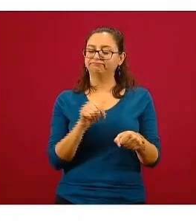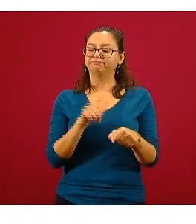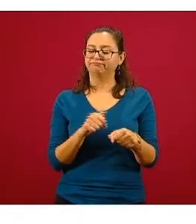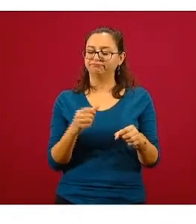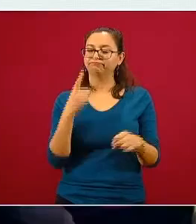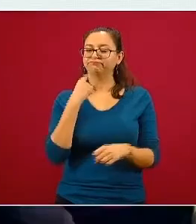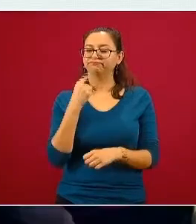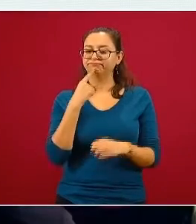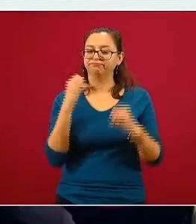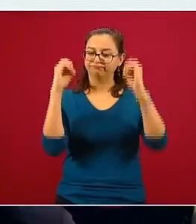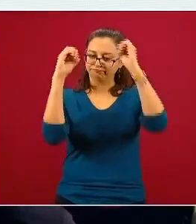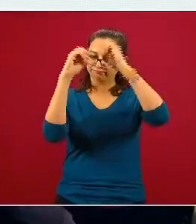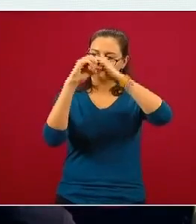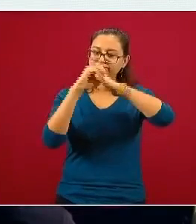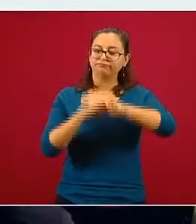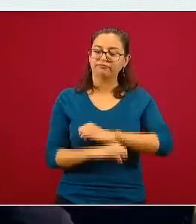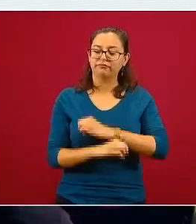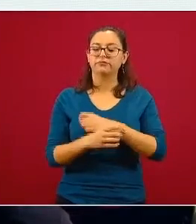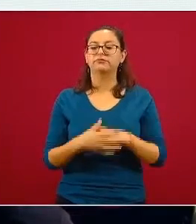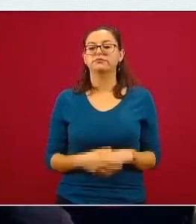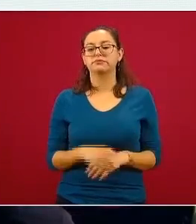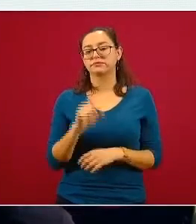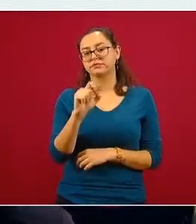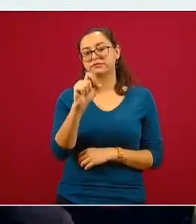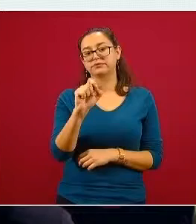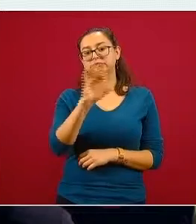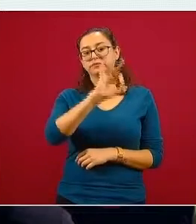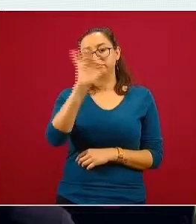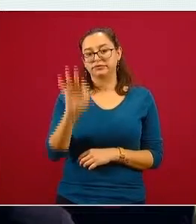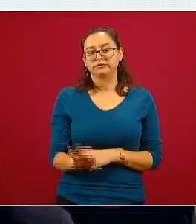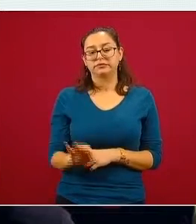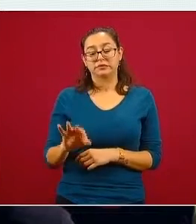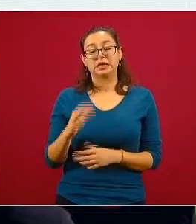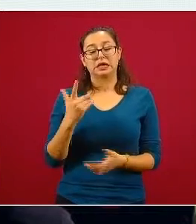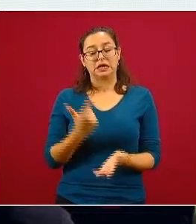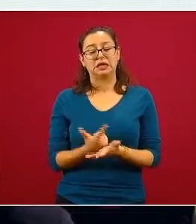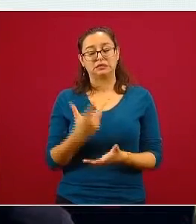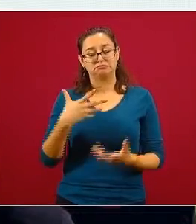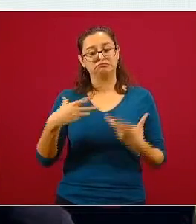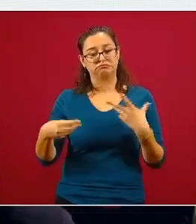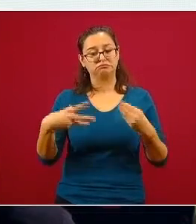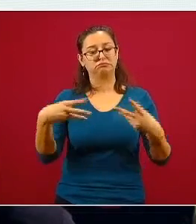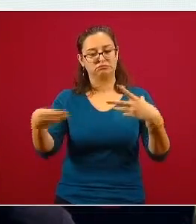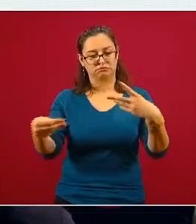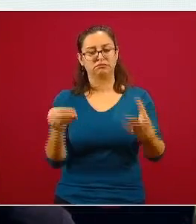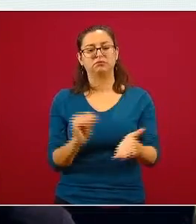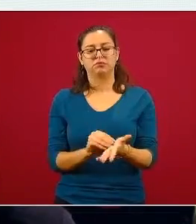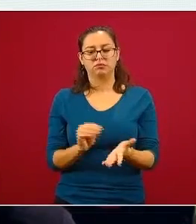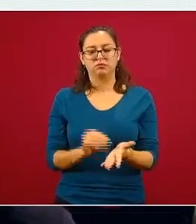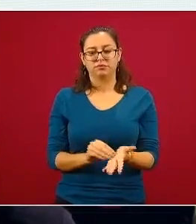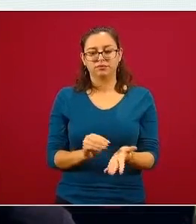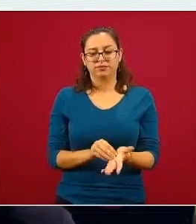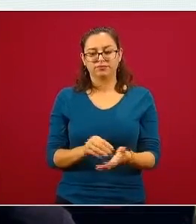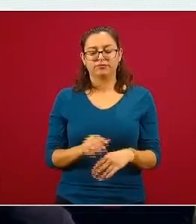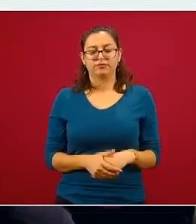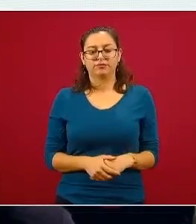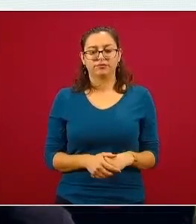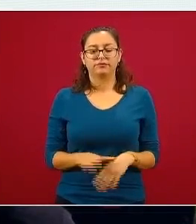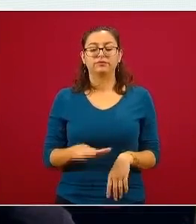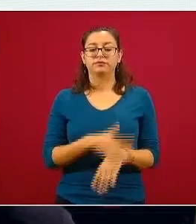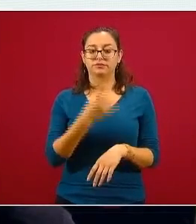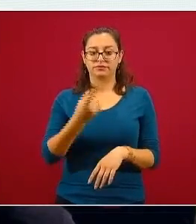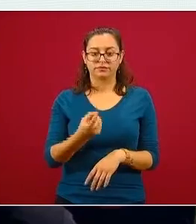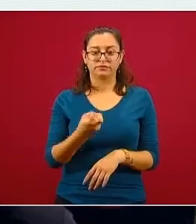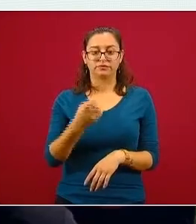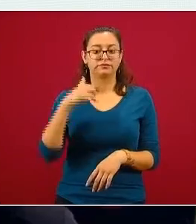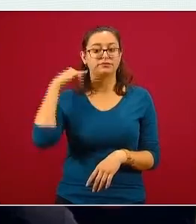con intensidad moderada y al menos un 20% de ellos con la mayor intensidad que se puede tener de la transmisión. Por eso